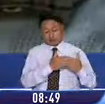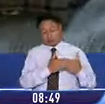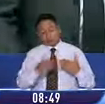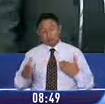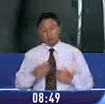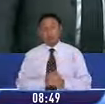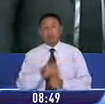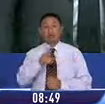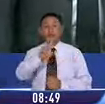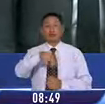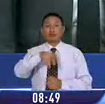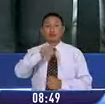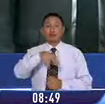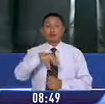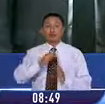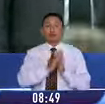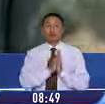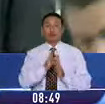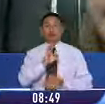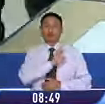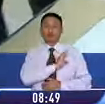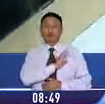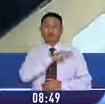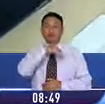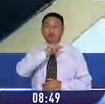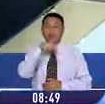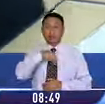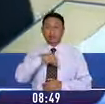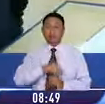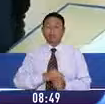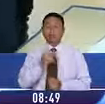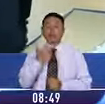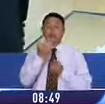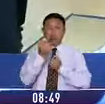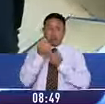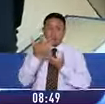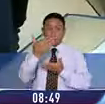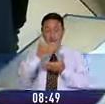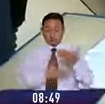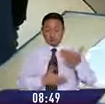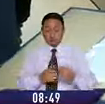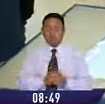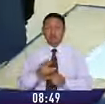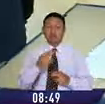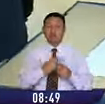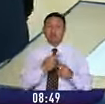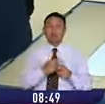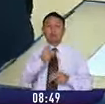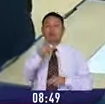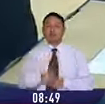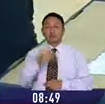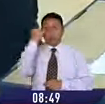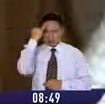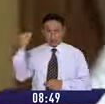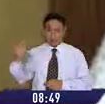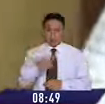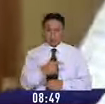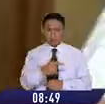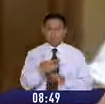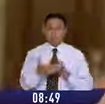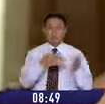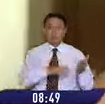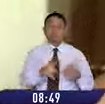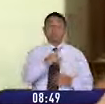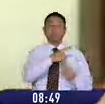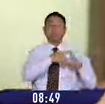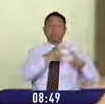plazo de 2 meses solicitado por el perito Mesa para entregar el tercer informe que contendría los nombres de los autores intelectuales del asesinato